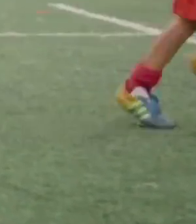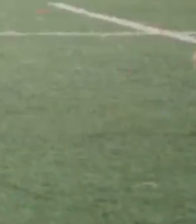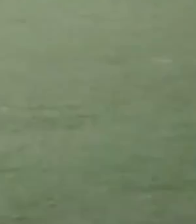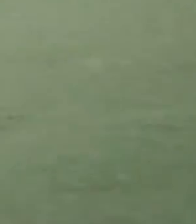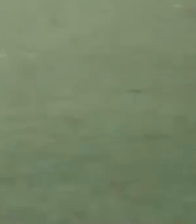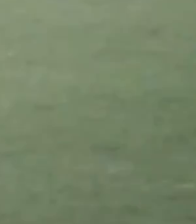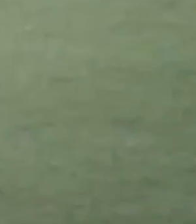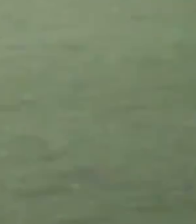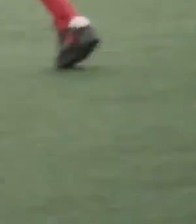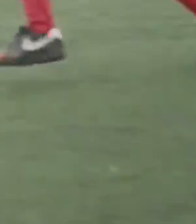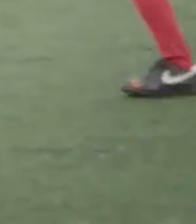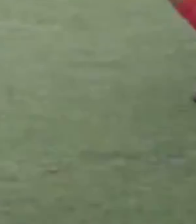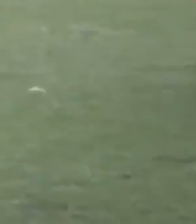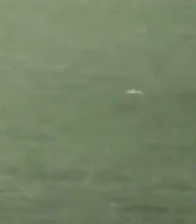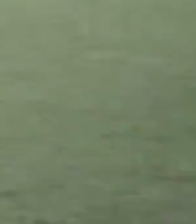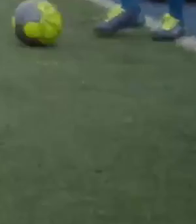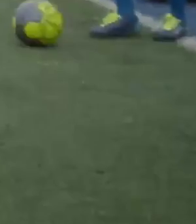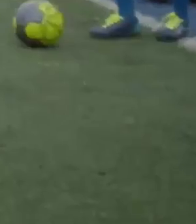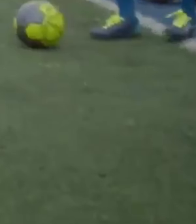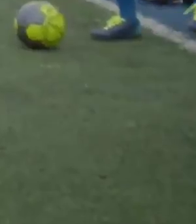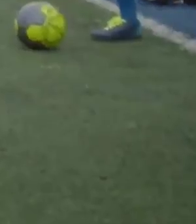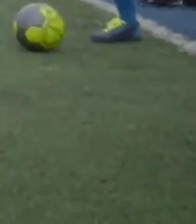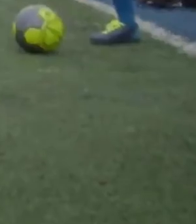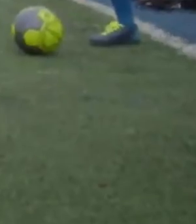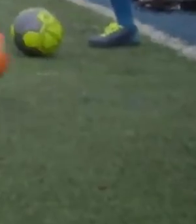puedo enseñar.